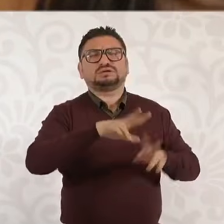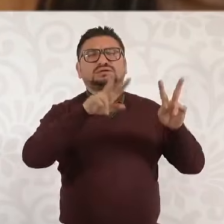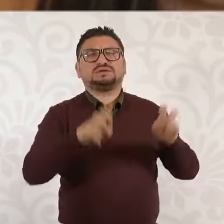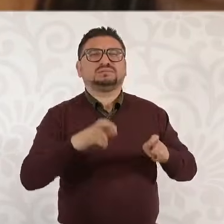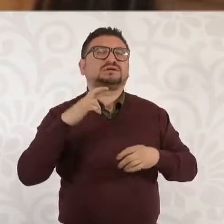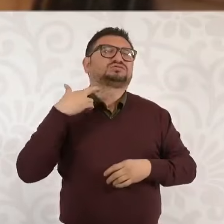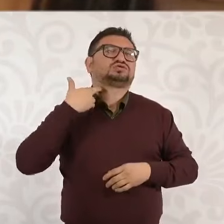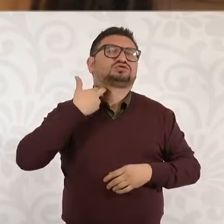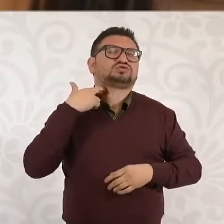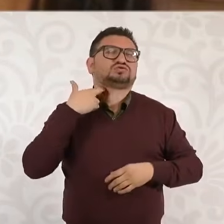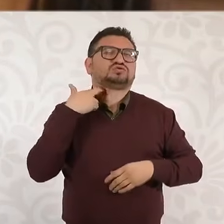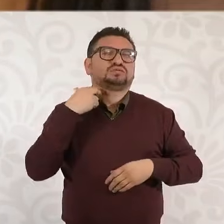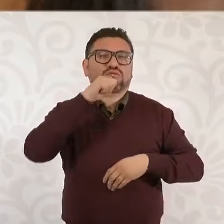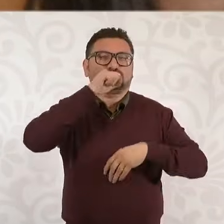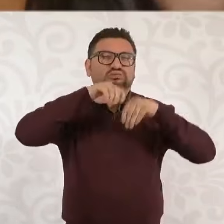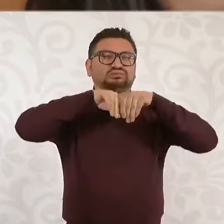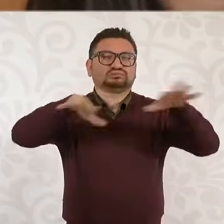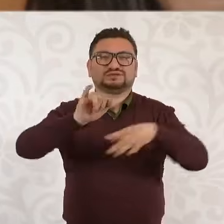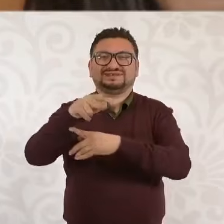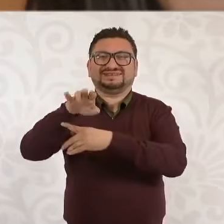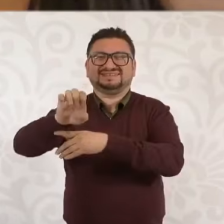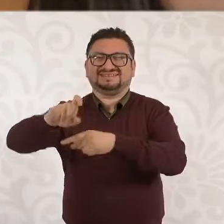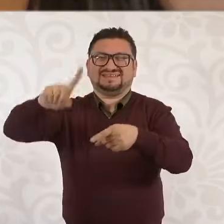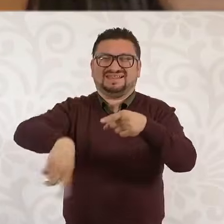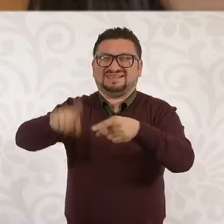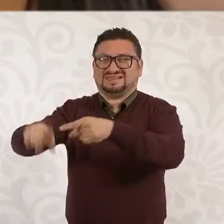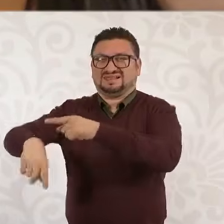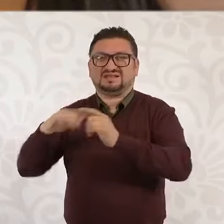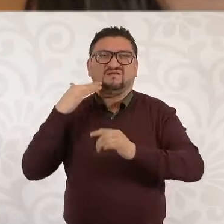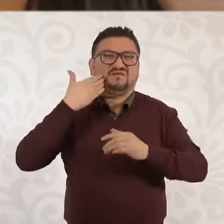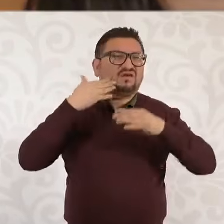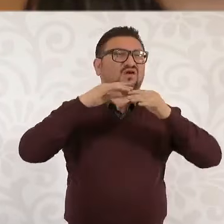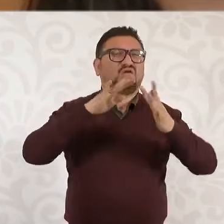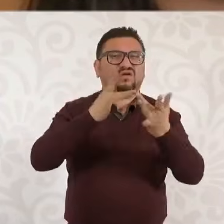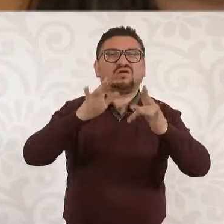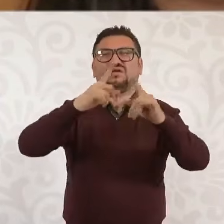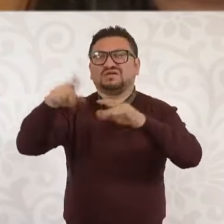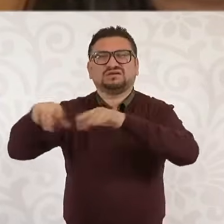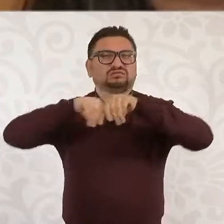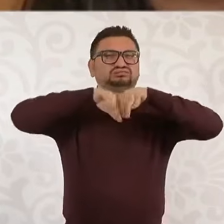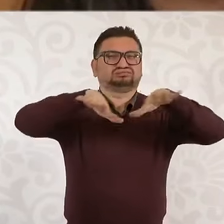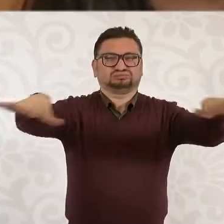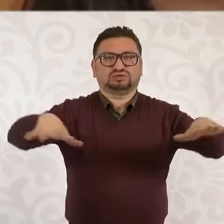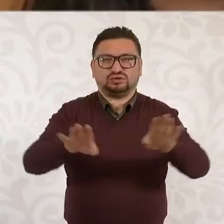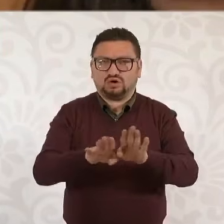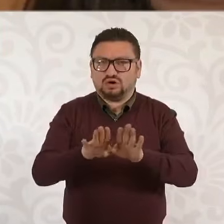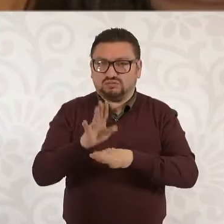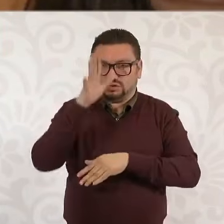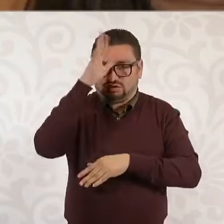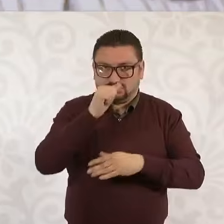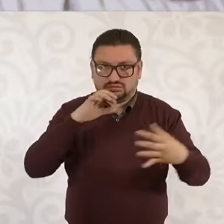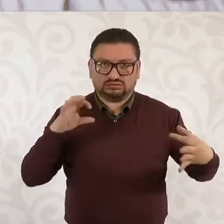bots, que el INE pueda bajar de las redes sociales, el tema, ¿tendrían que hacer algún convenio justamente con